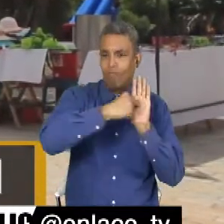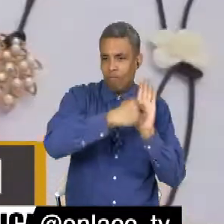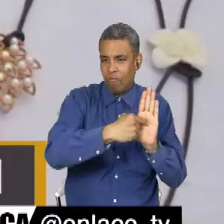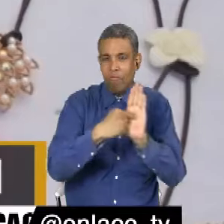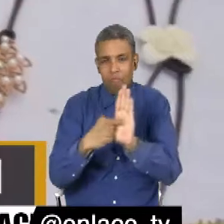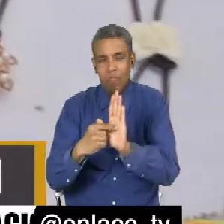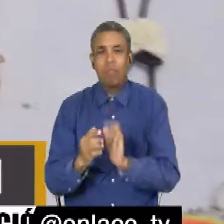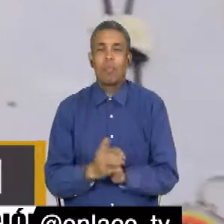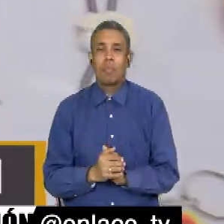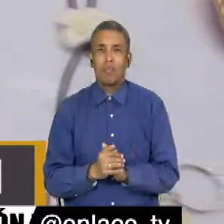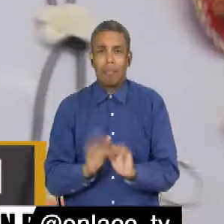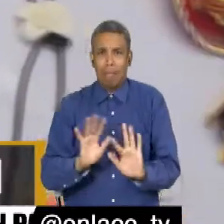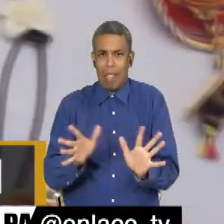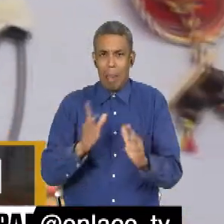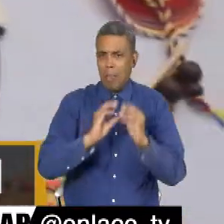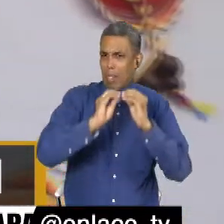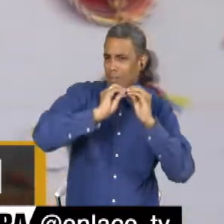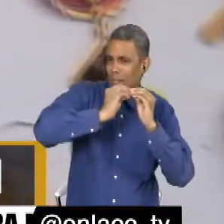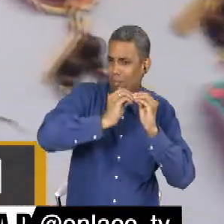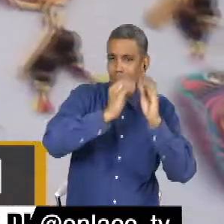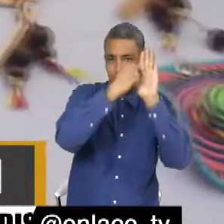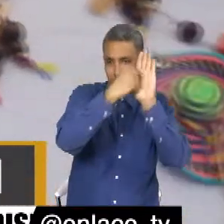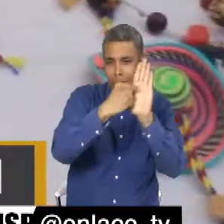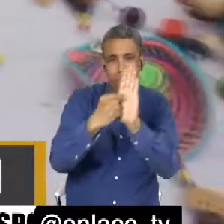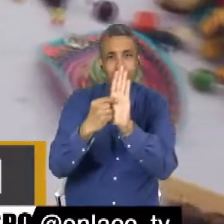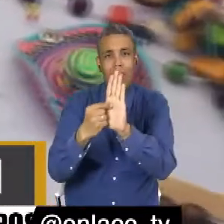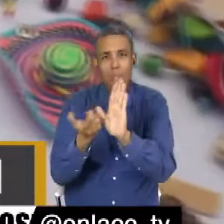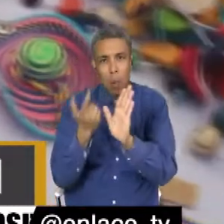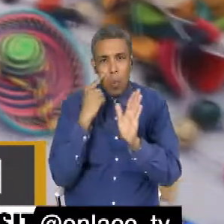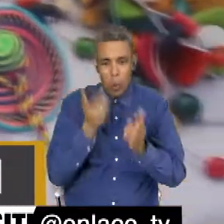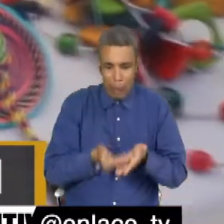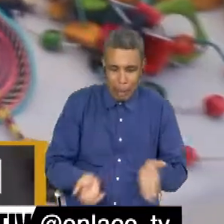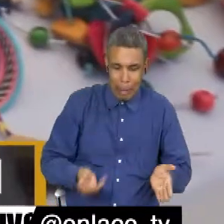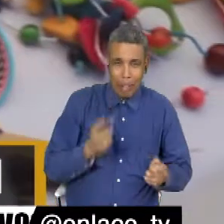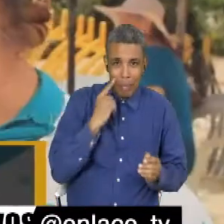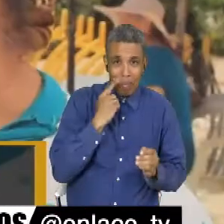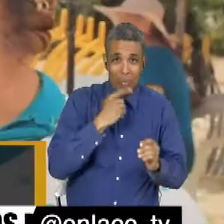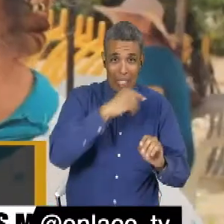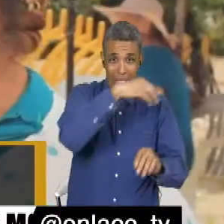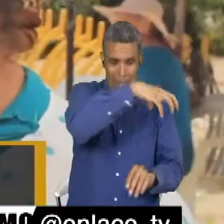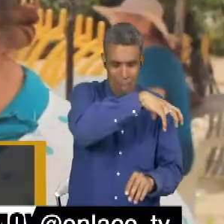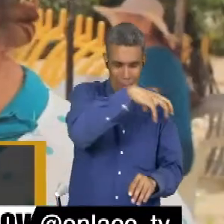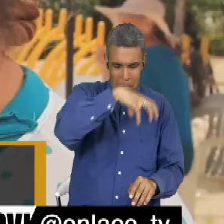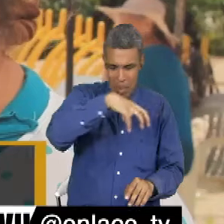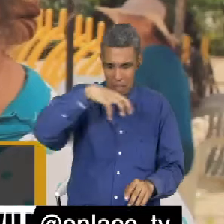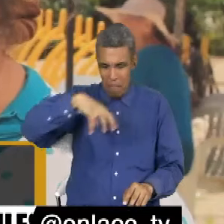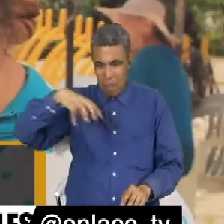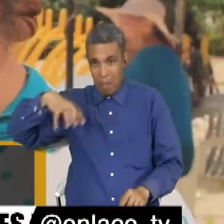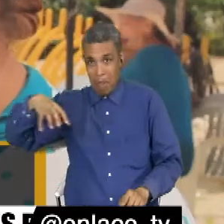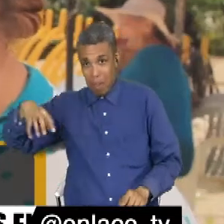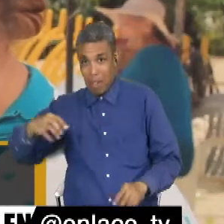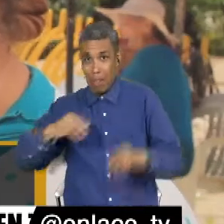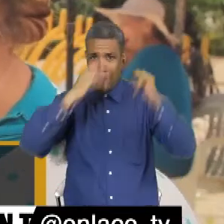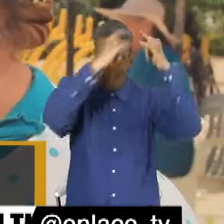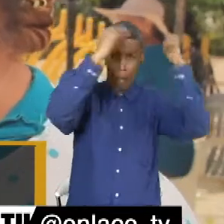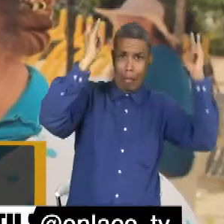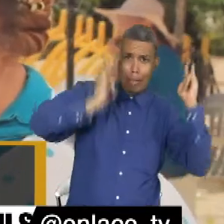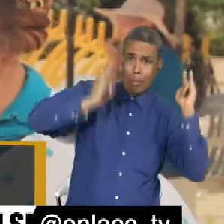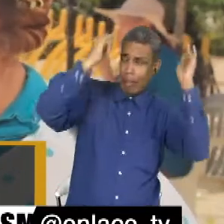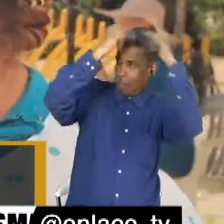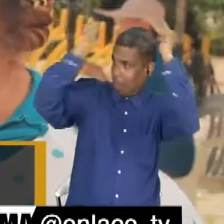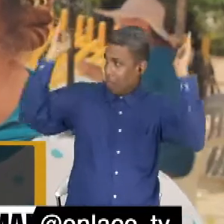Ellas ya exponen sus productos en pequeños stand en el malecón del Cristo Petrolero. ¿Qué nos representa? Pues mucha seguridad,